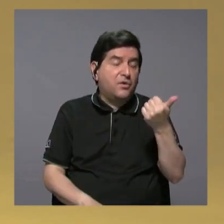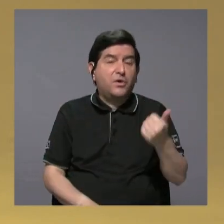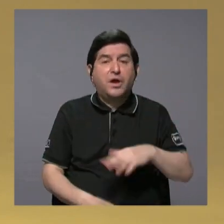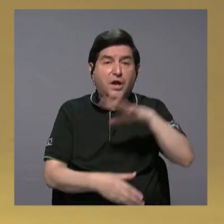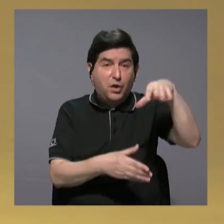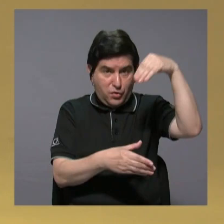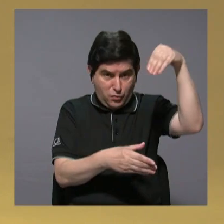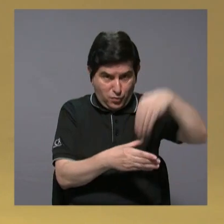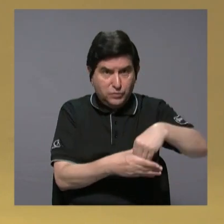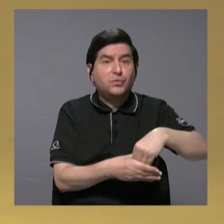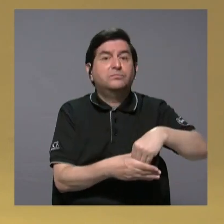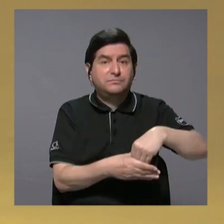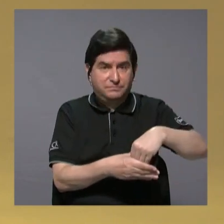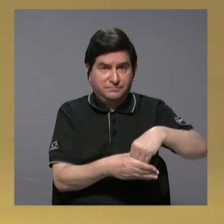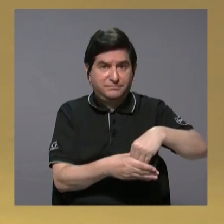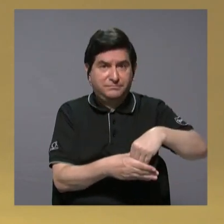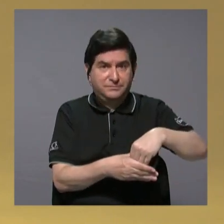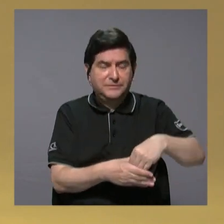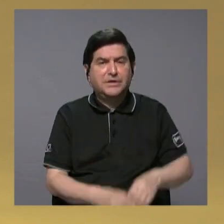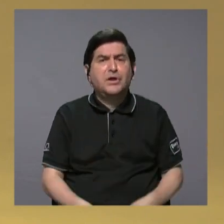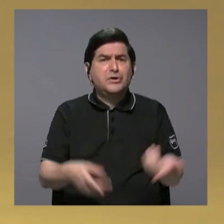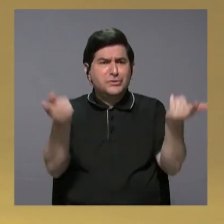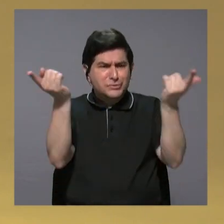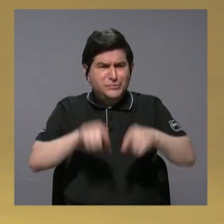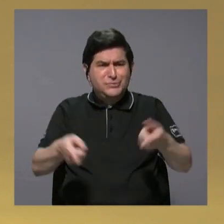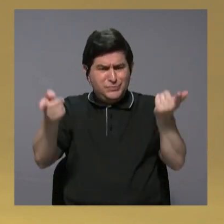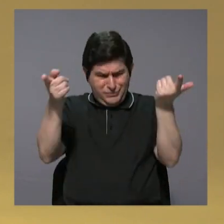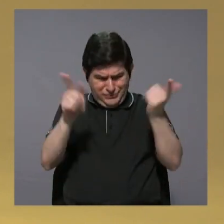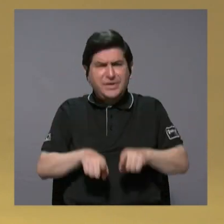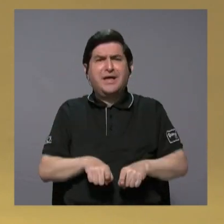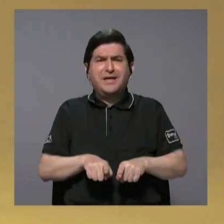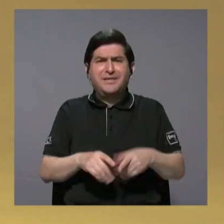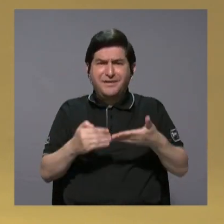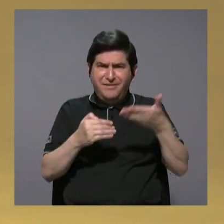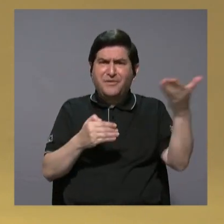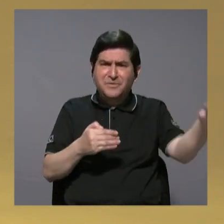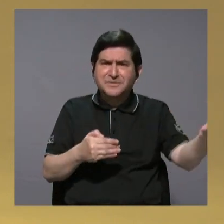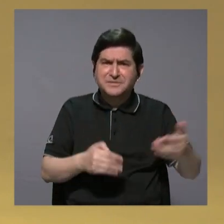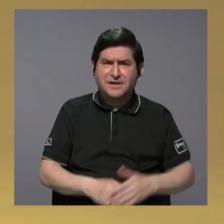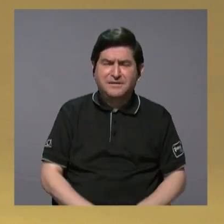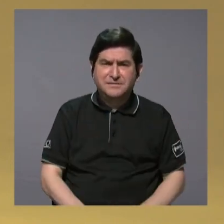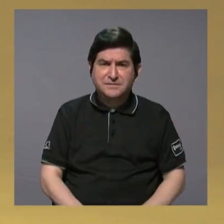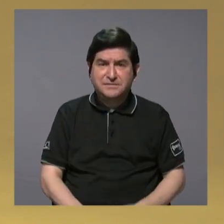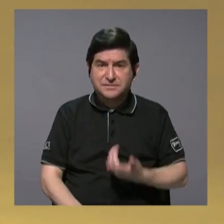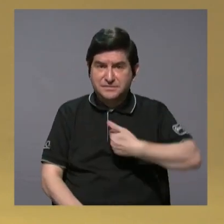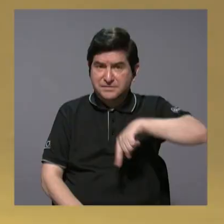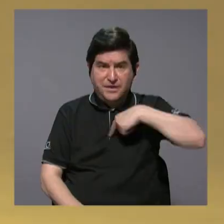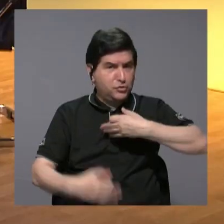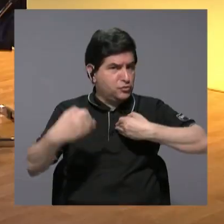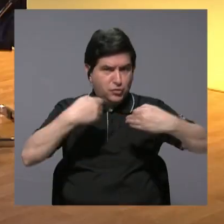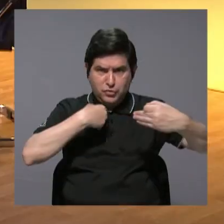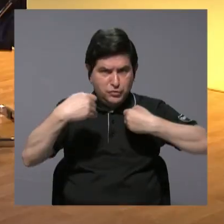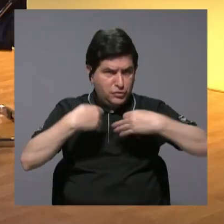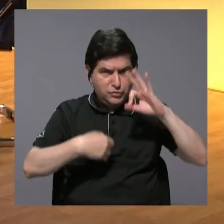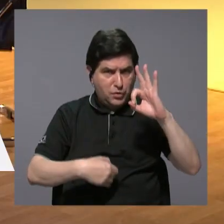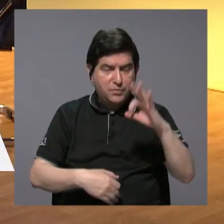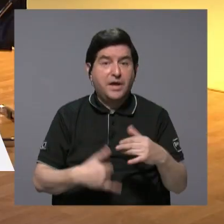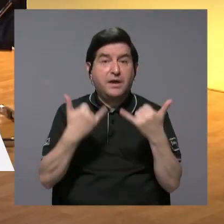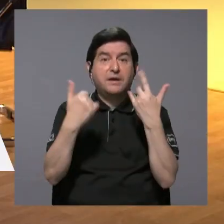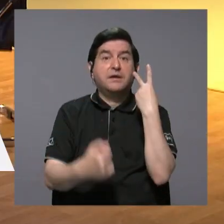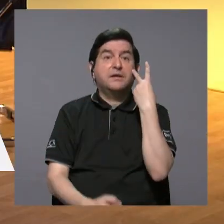contexto están ocurriendo una serie de cosas que si no nos explican bien, y ya vieron